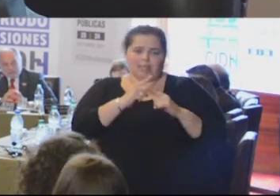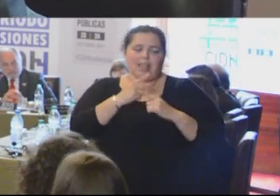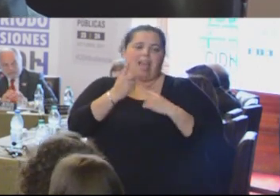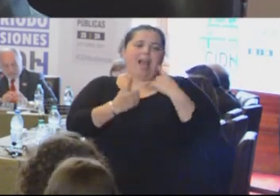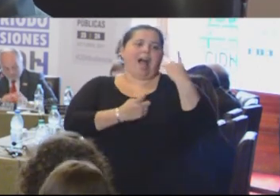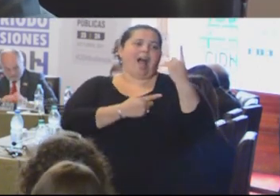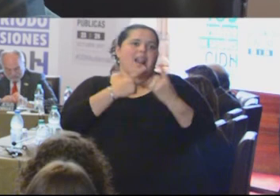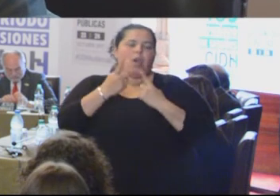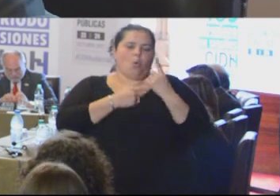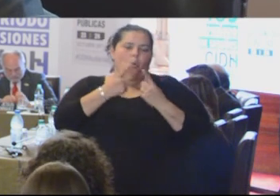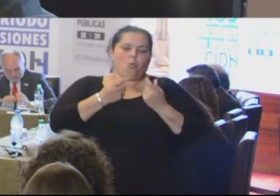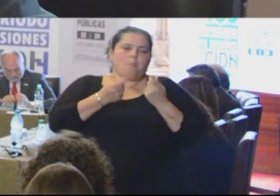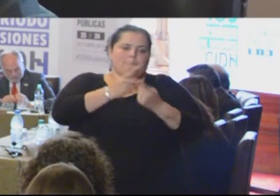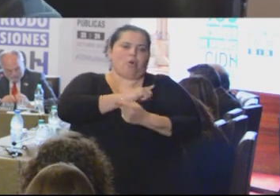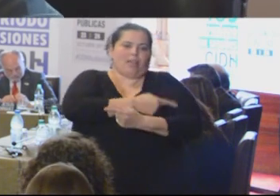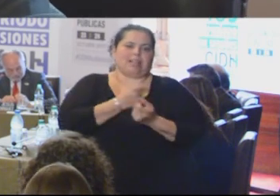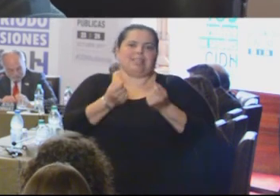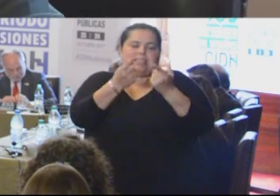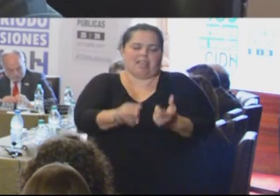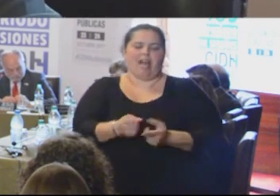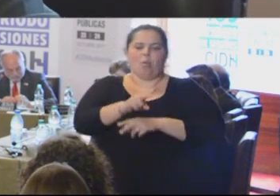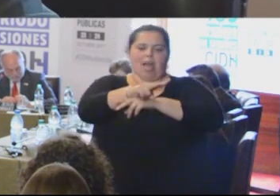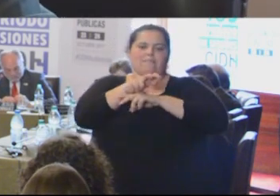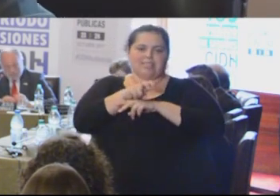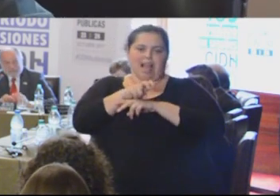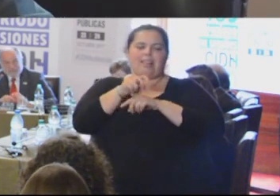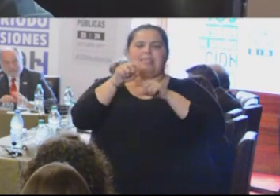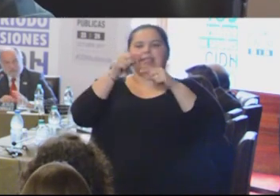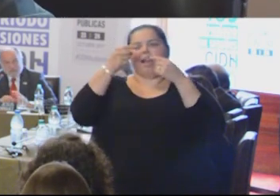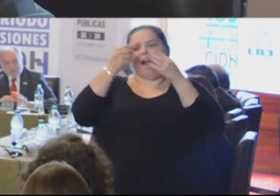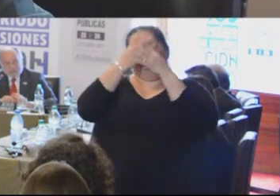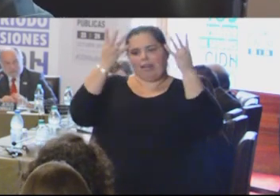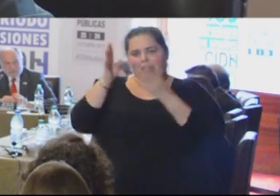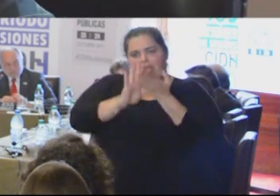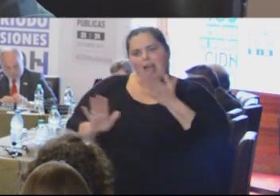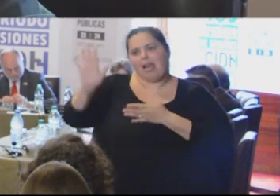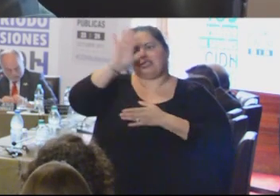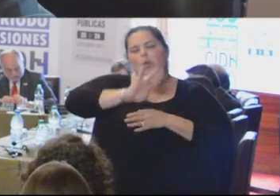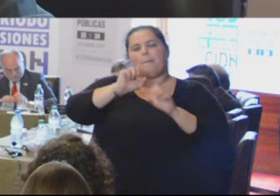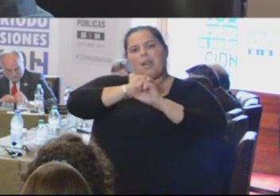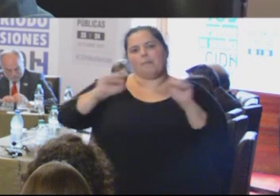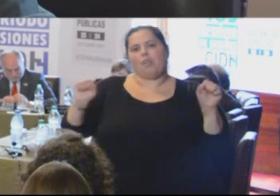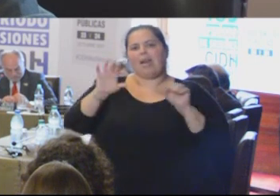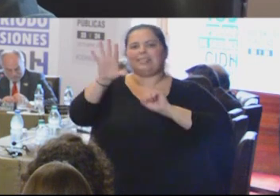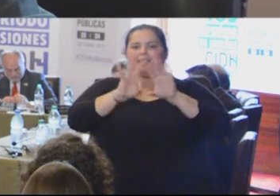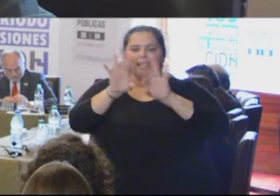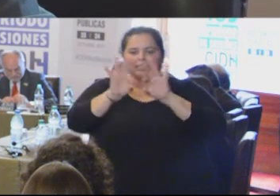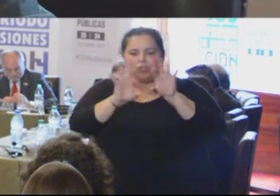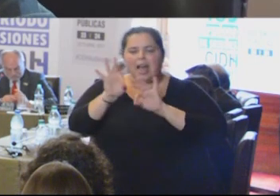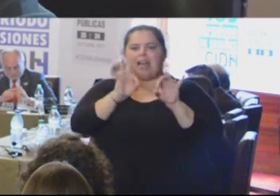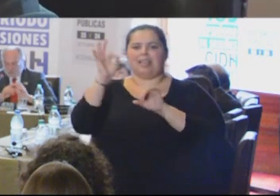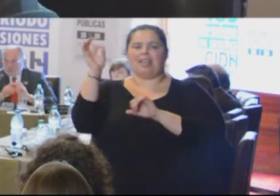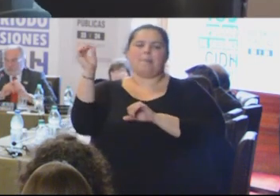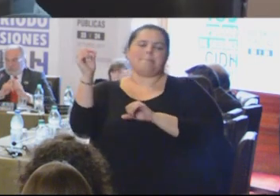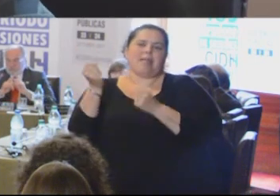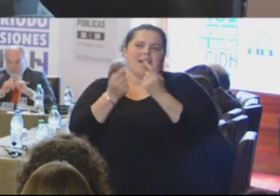fiscalía general de la nación para seleccionar y priorizar casos